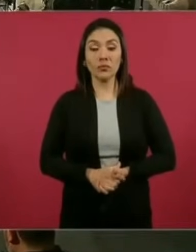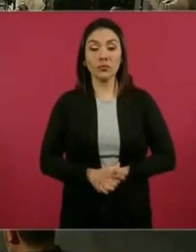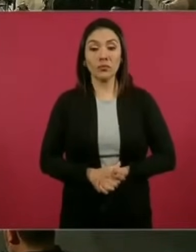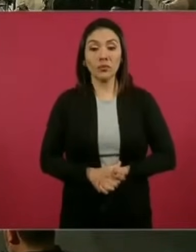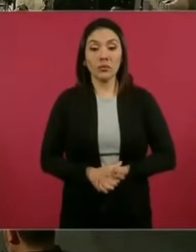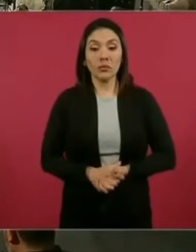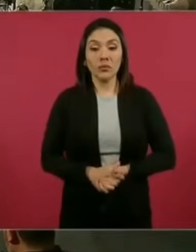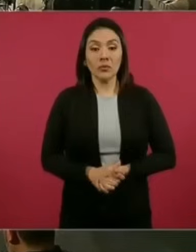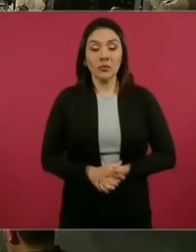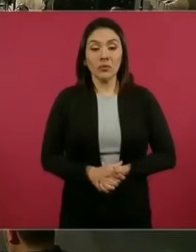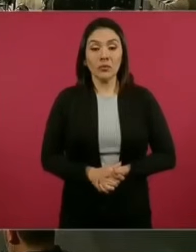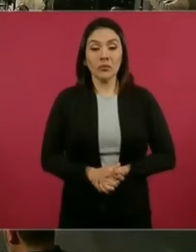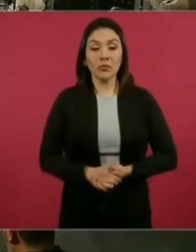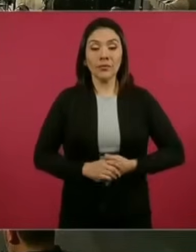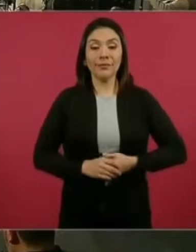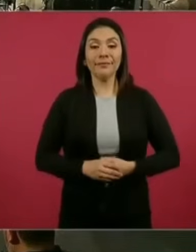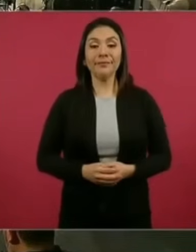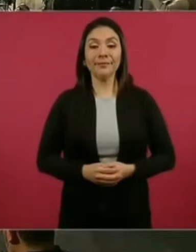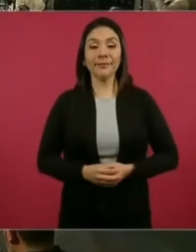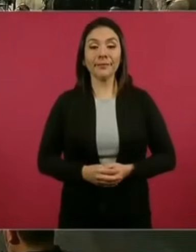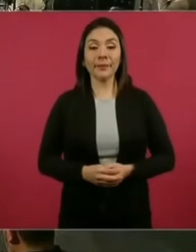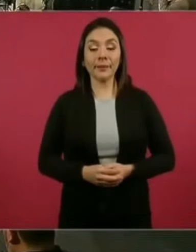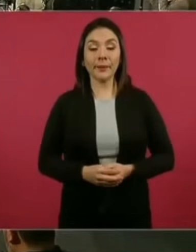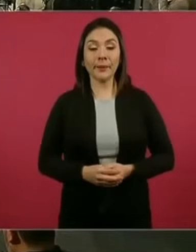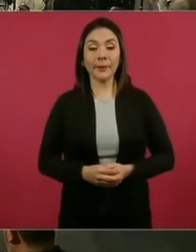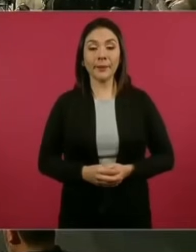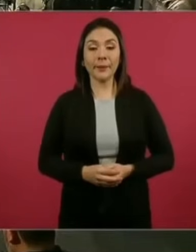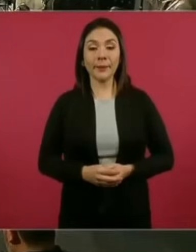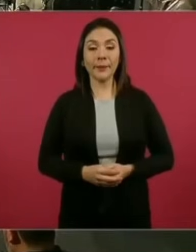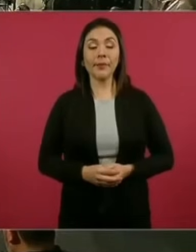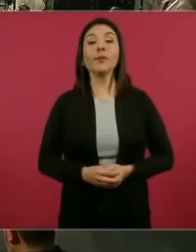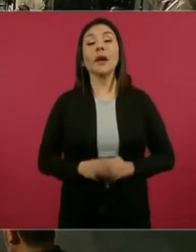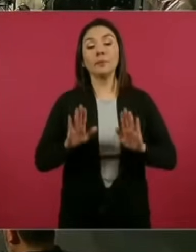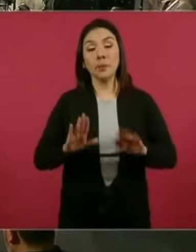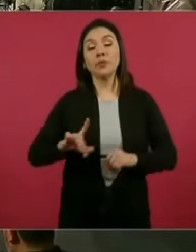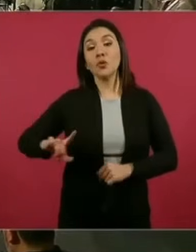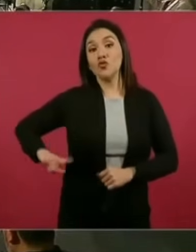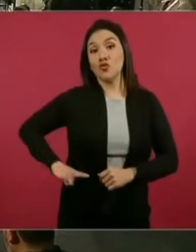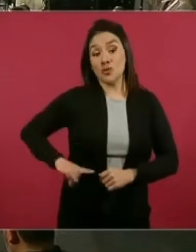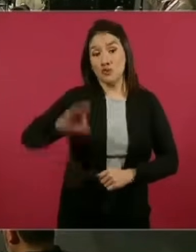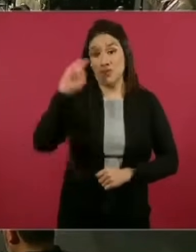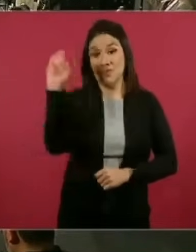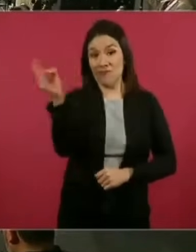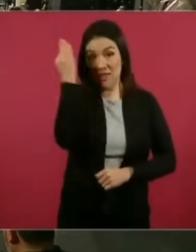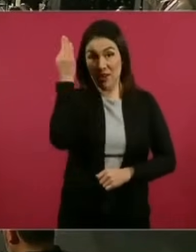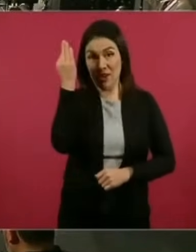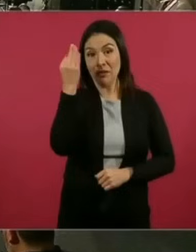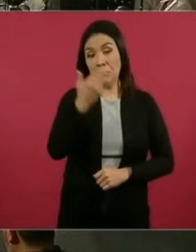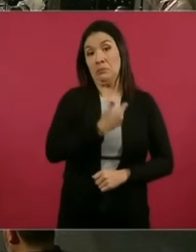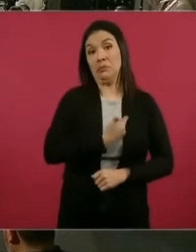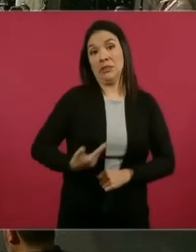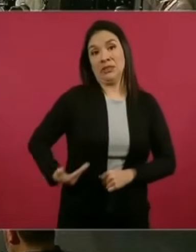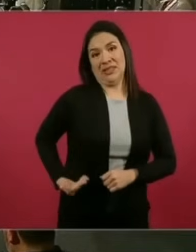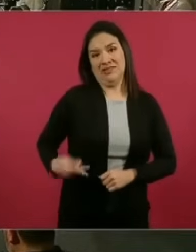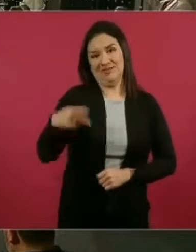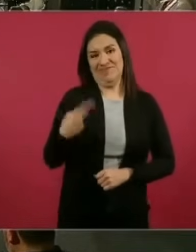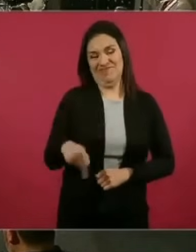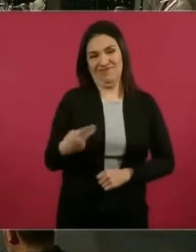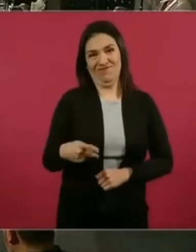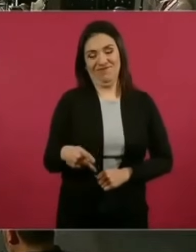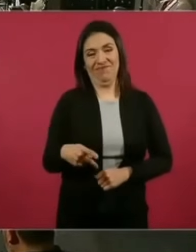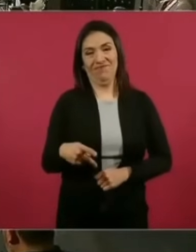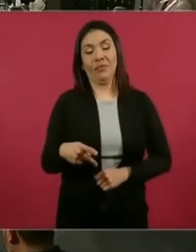Siguiente. Bueno, el Gobierno federal, particularmente la Presidencia de la